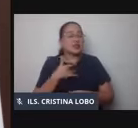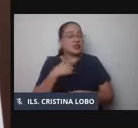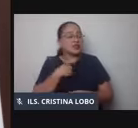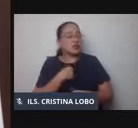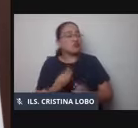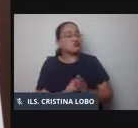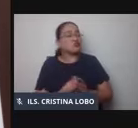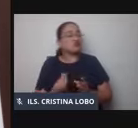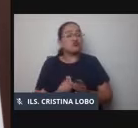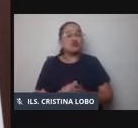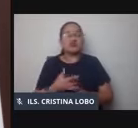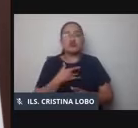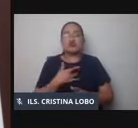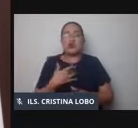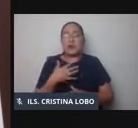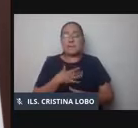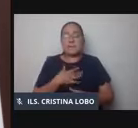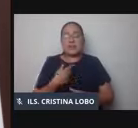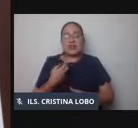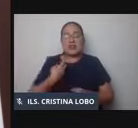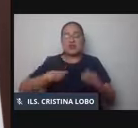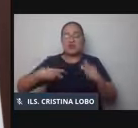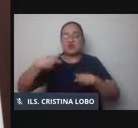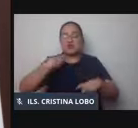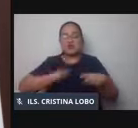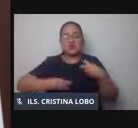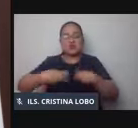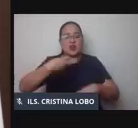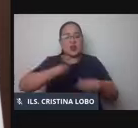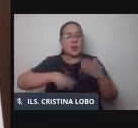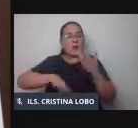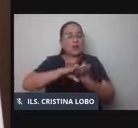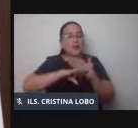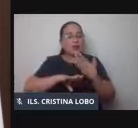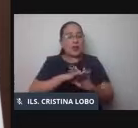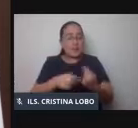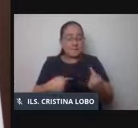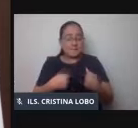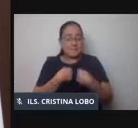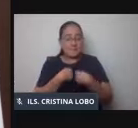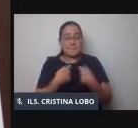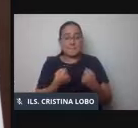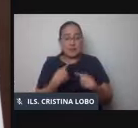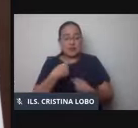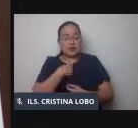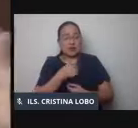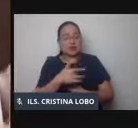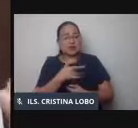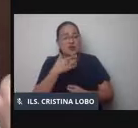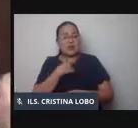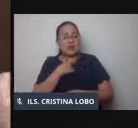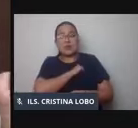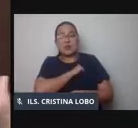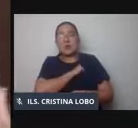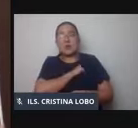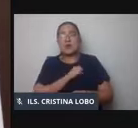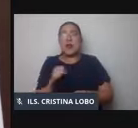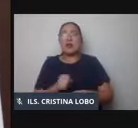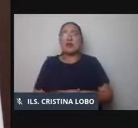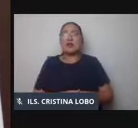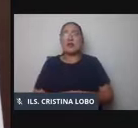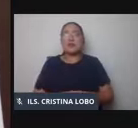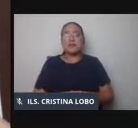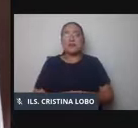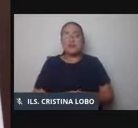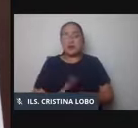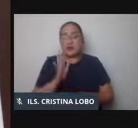juzgarme, a autorrecriminarme como una persona mala. Pero ya es y como inercia. Ya no hay